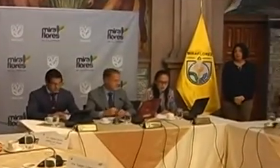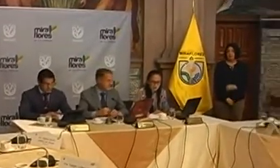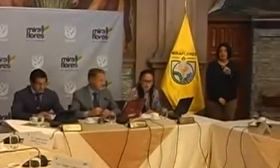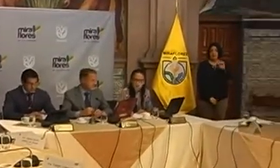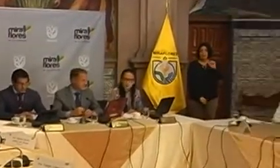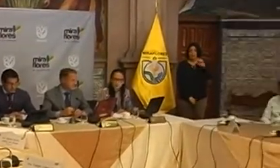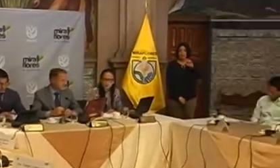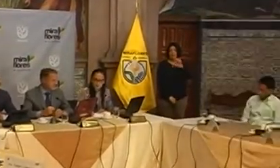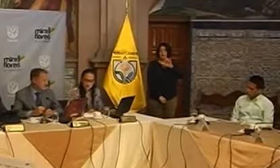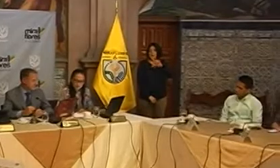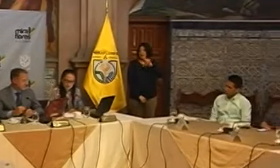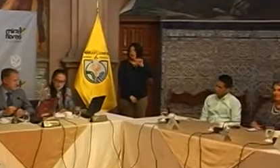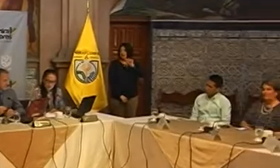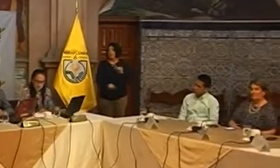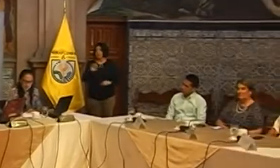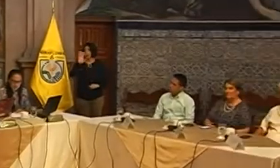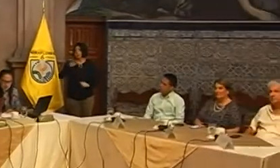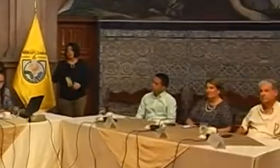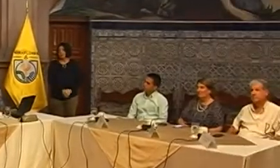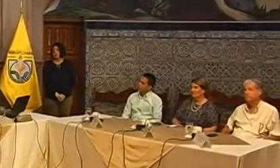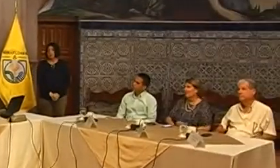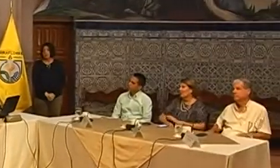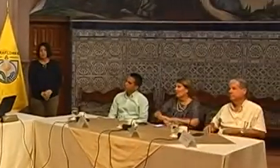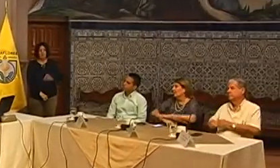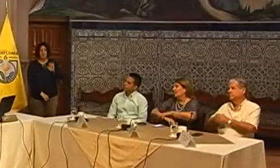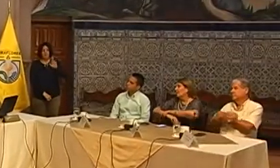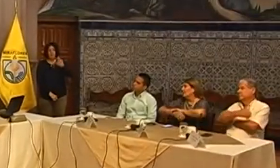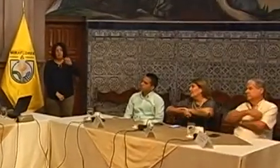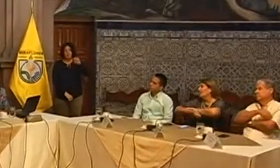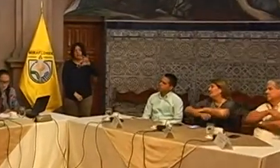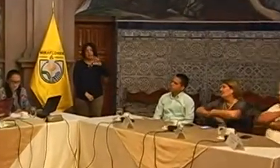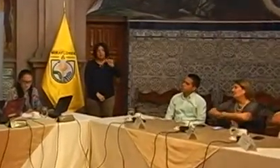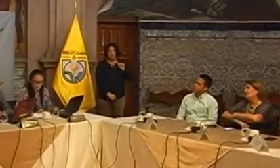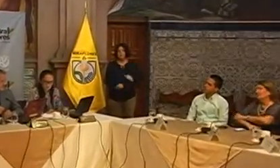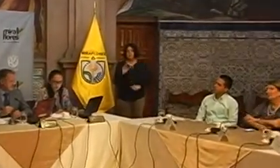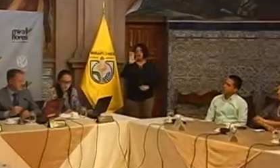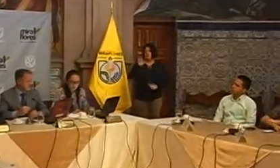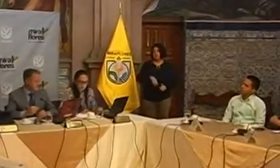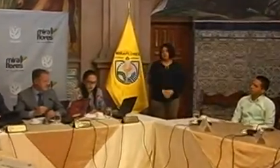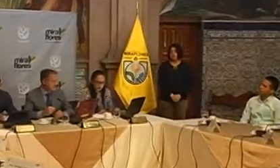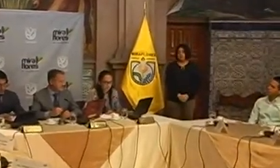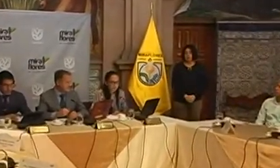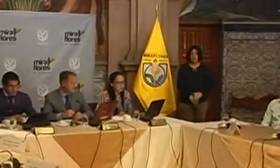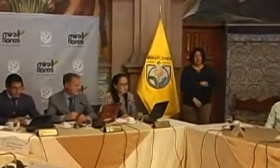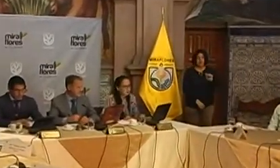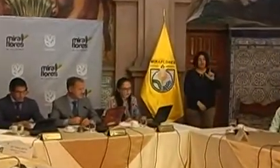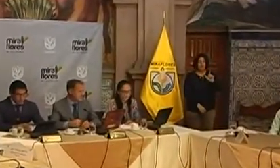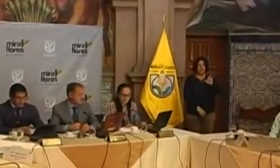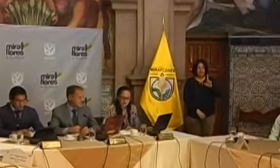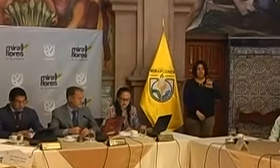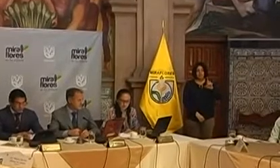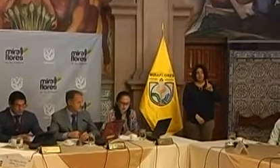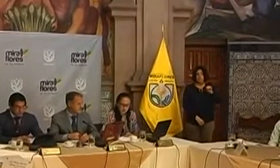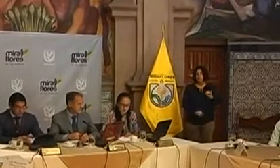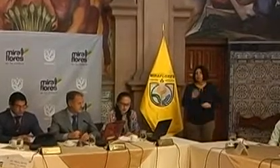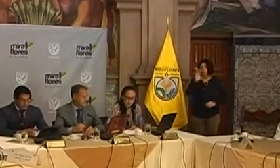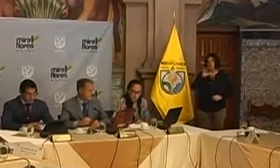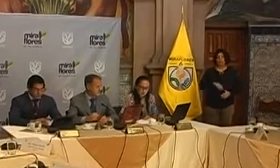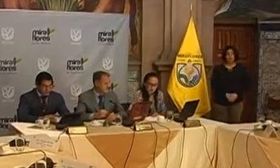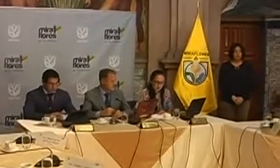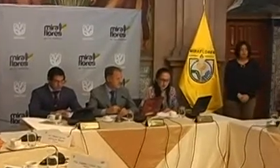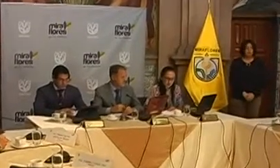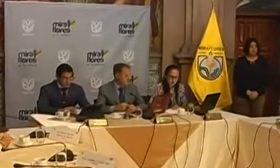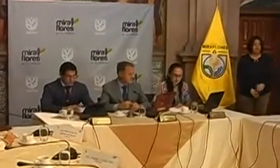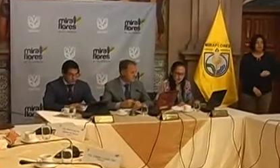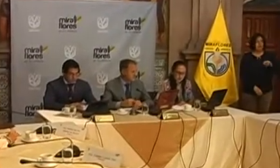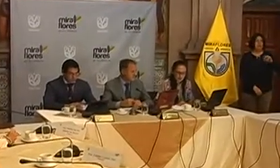Señorita Daniela Lozano Vitor. Señora Franca Rey Camino. Señor Alfredo Lee Gabriel.